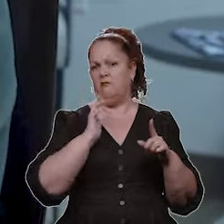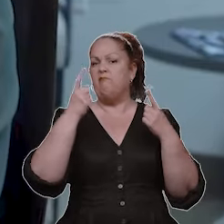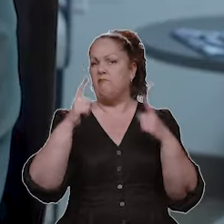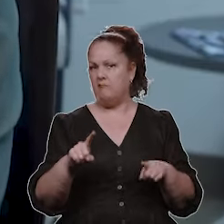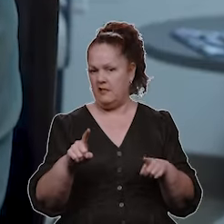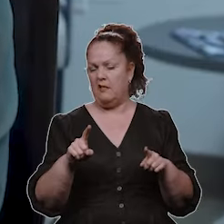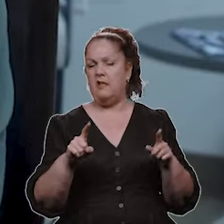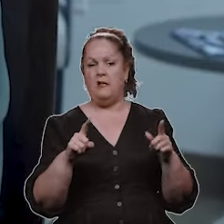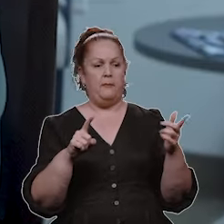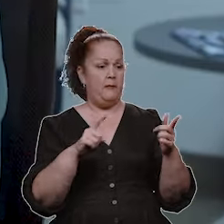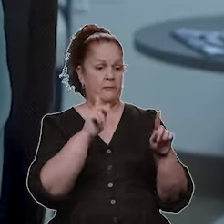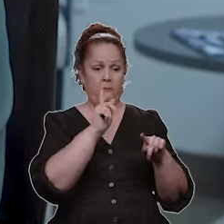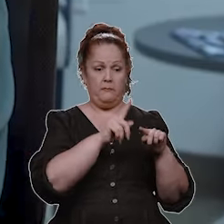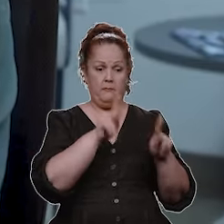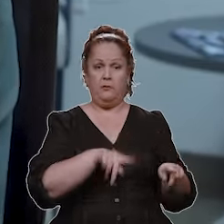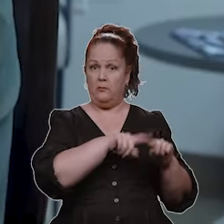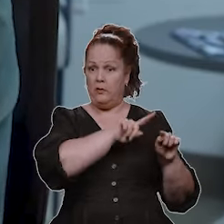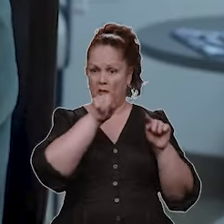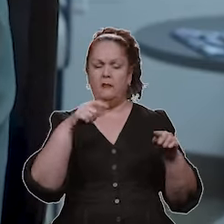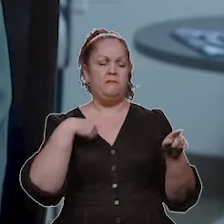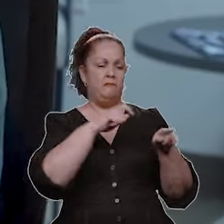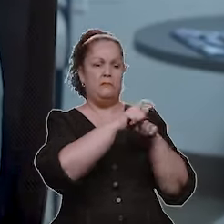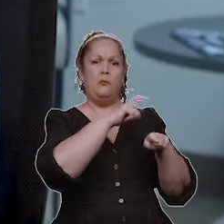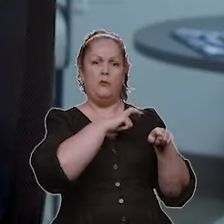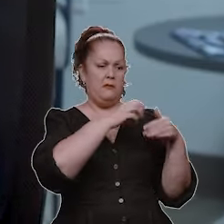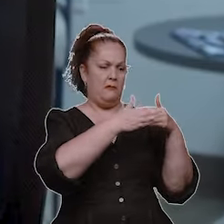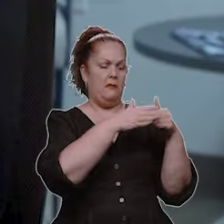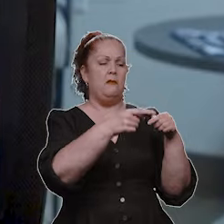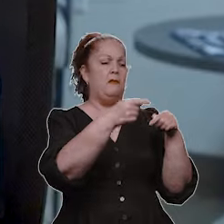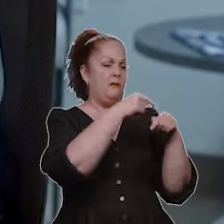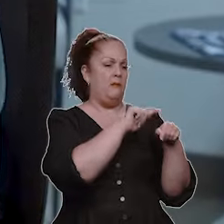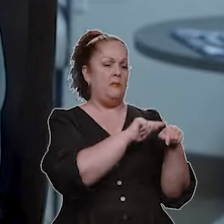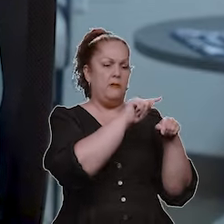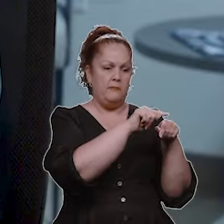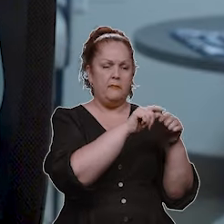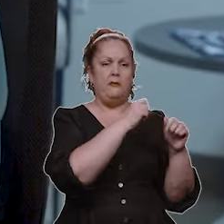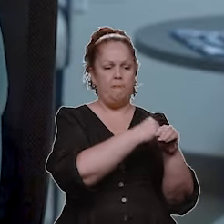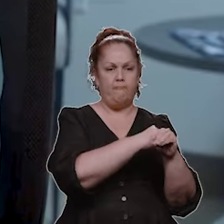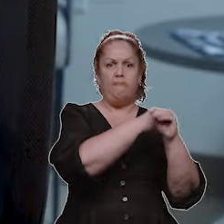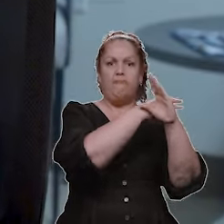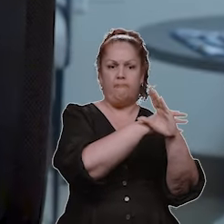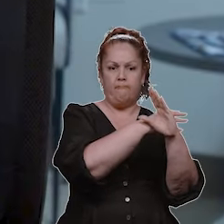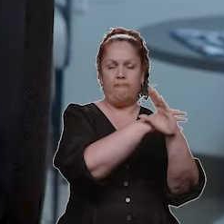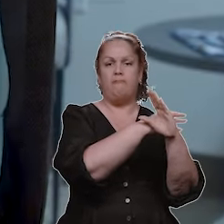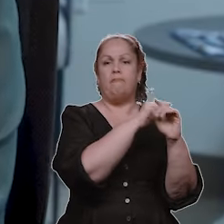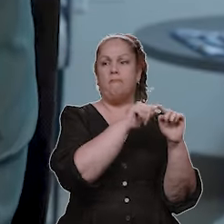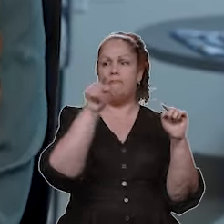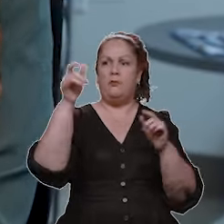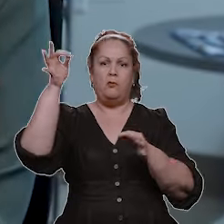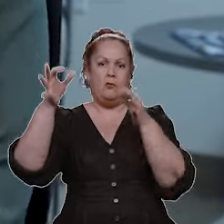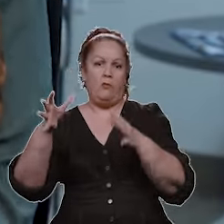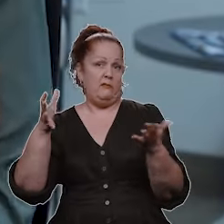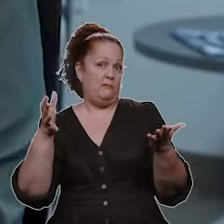nos hemos conectado directamente con los cuarteles eh hemos a través de los cuarteles identificado agentes enlaces que a veces han conectado a los